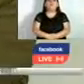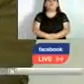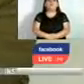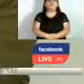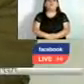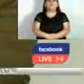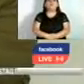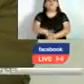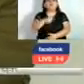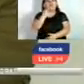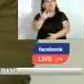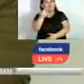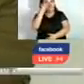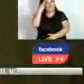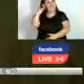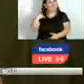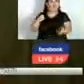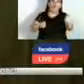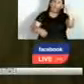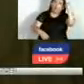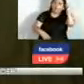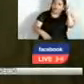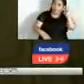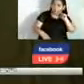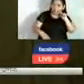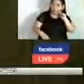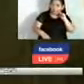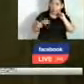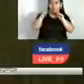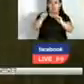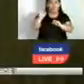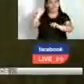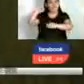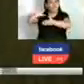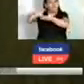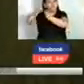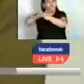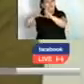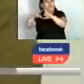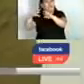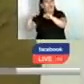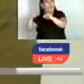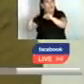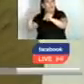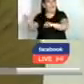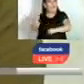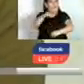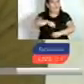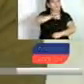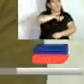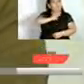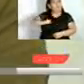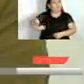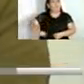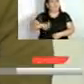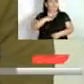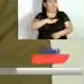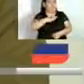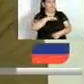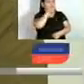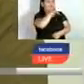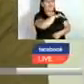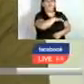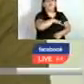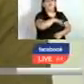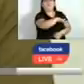y caballeros, están viendo un platillo típico de Nicaragua, país que en El Salvador tiene un rinconcito